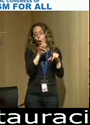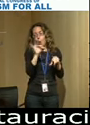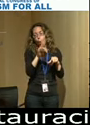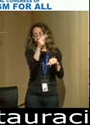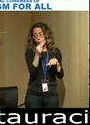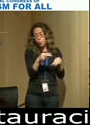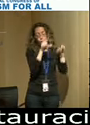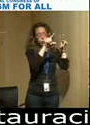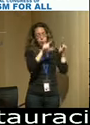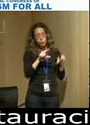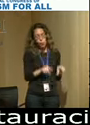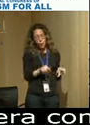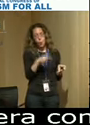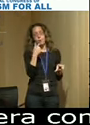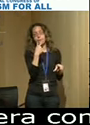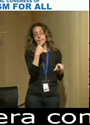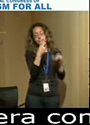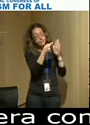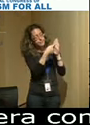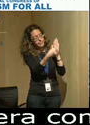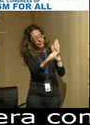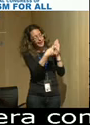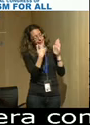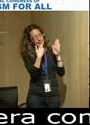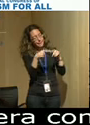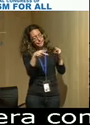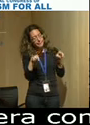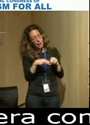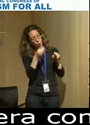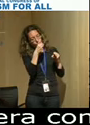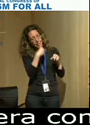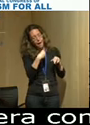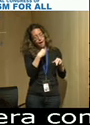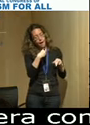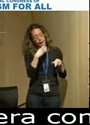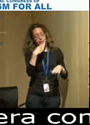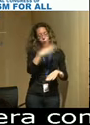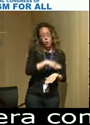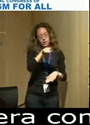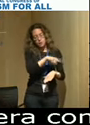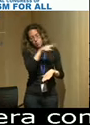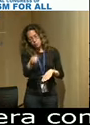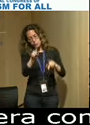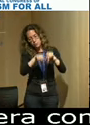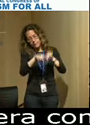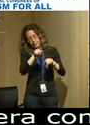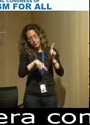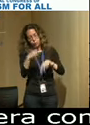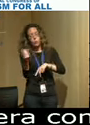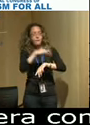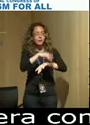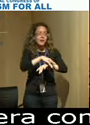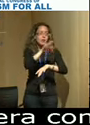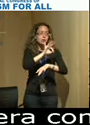donde se especifique si esos platos son aptos o no aptos para personas que padezcan determinadas enfermedades comunes o algún tipo